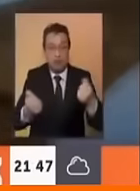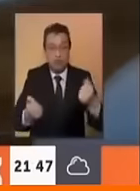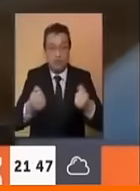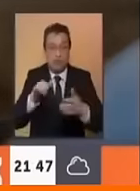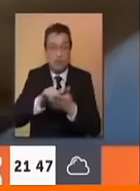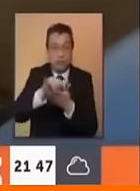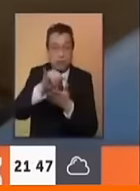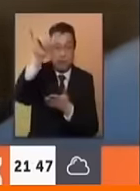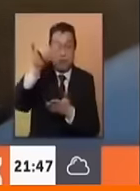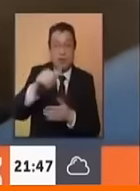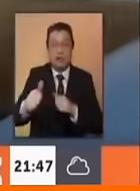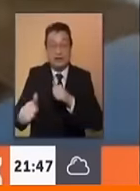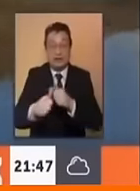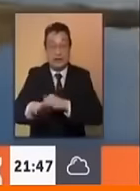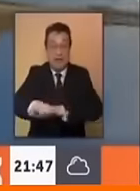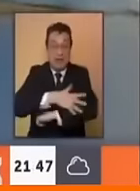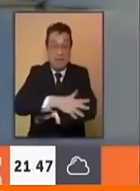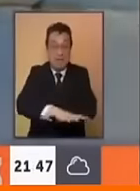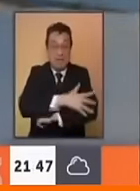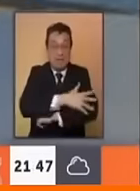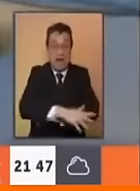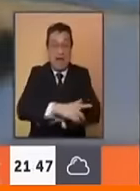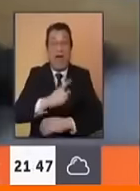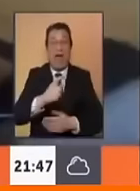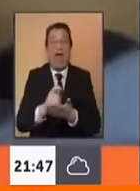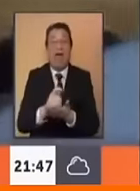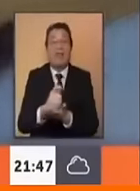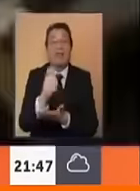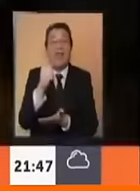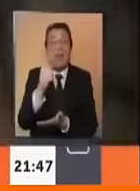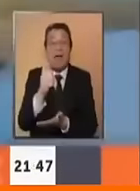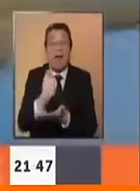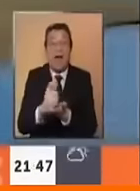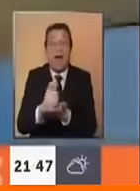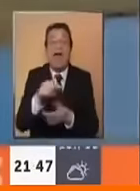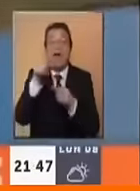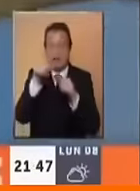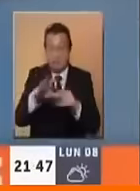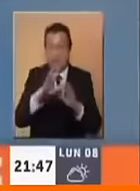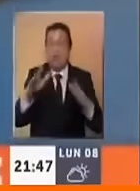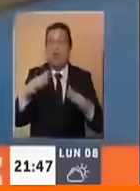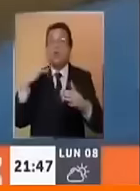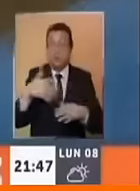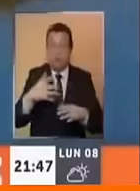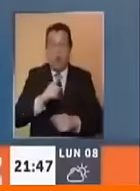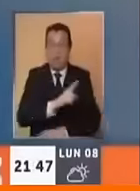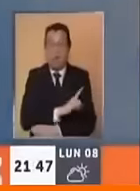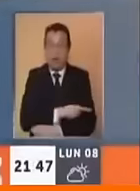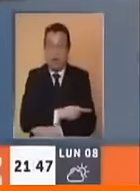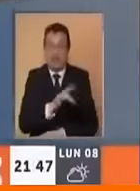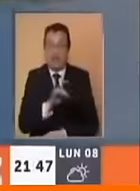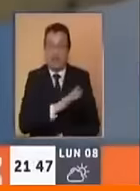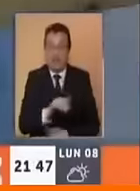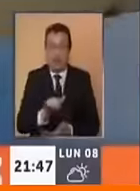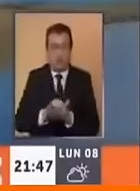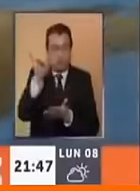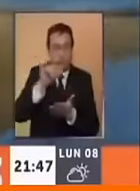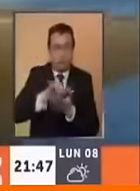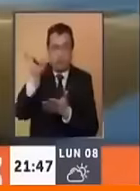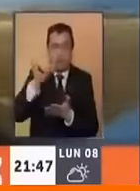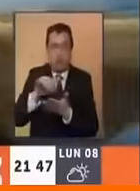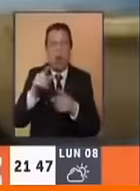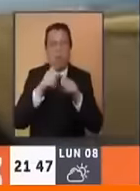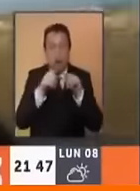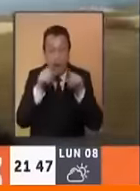Cerca del mar en Tarapacá están Tarapacá. varios de los secretos más sensibles del poderío aéreo de Chile. Puede ser. Eso